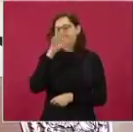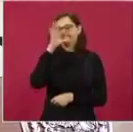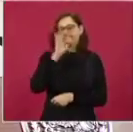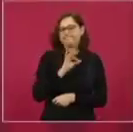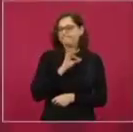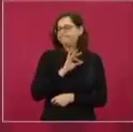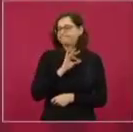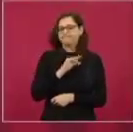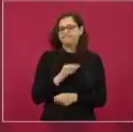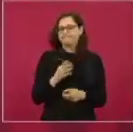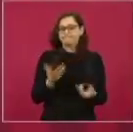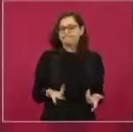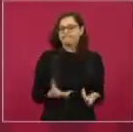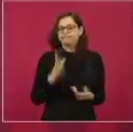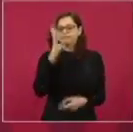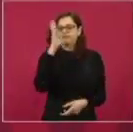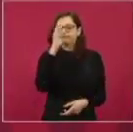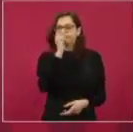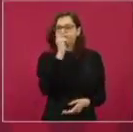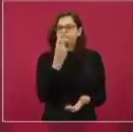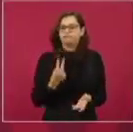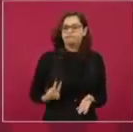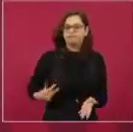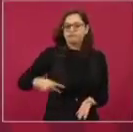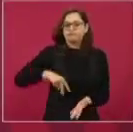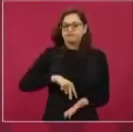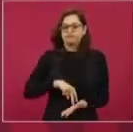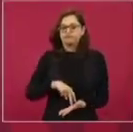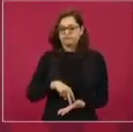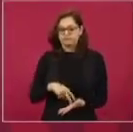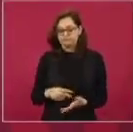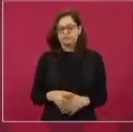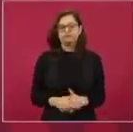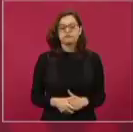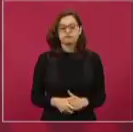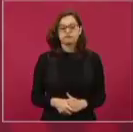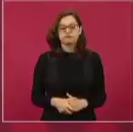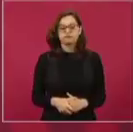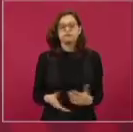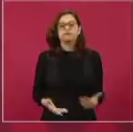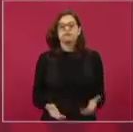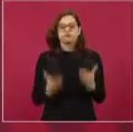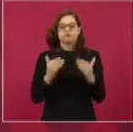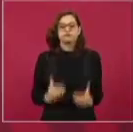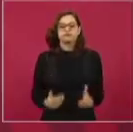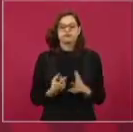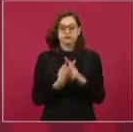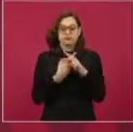padece de el COVID. Vamos a iniciar